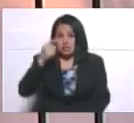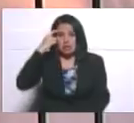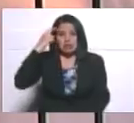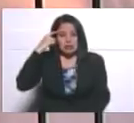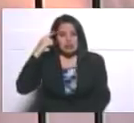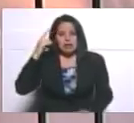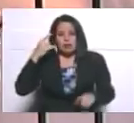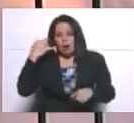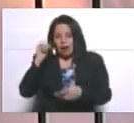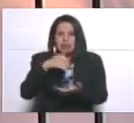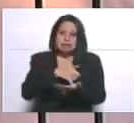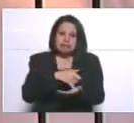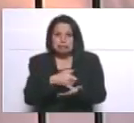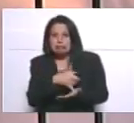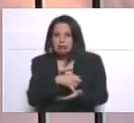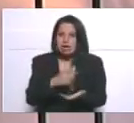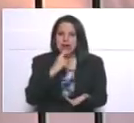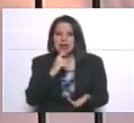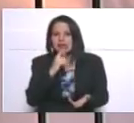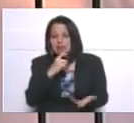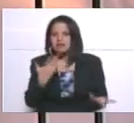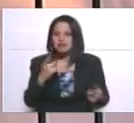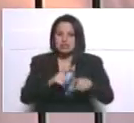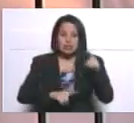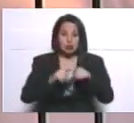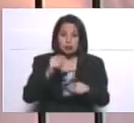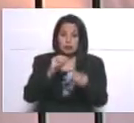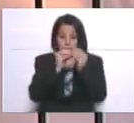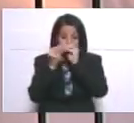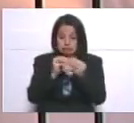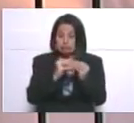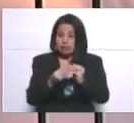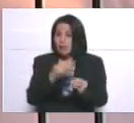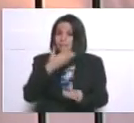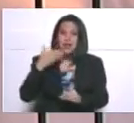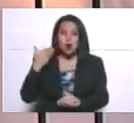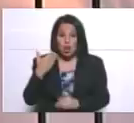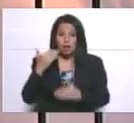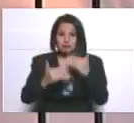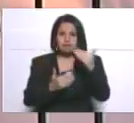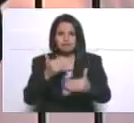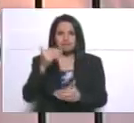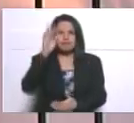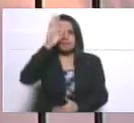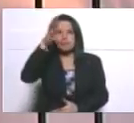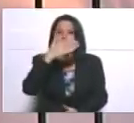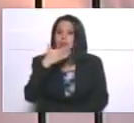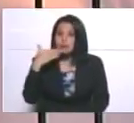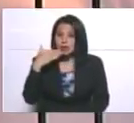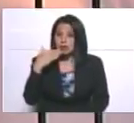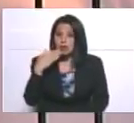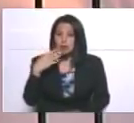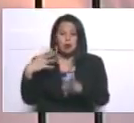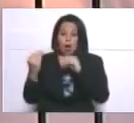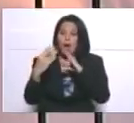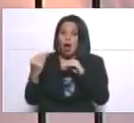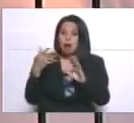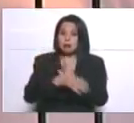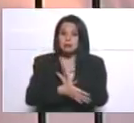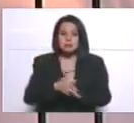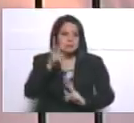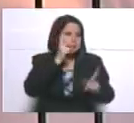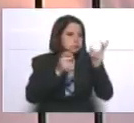algunas debilidades, que hay que seguir mejorando cosas, que hay cosas por hacer. Pero bien importante, lo hemos conversado, yo he